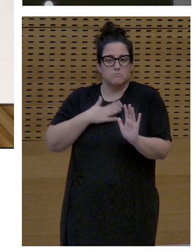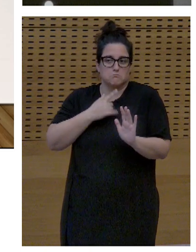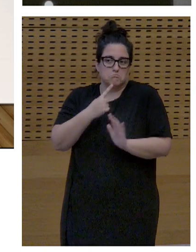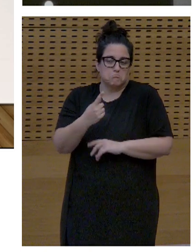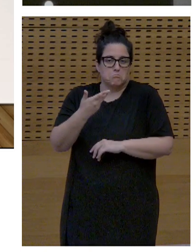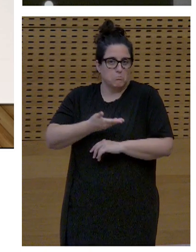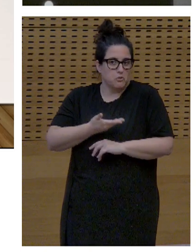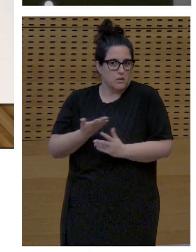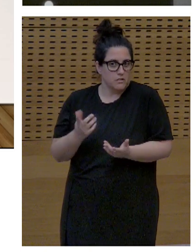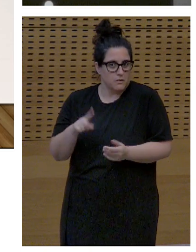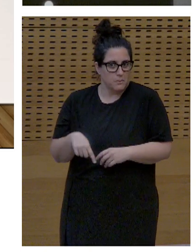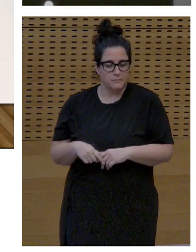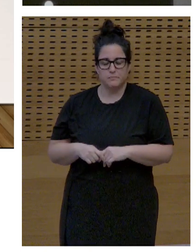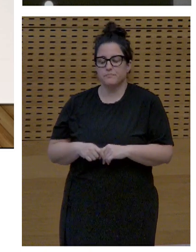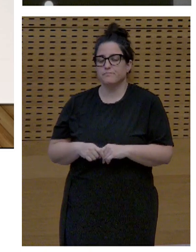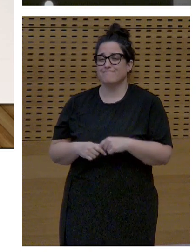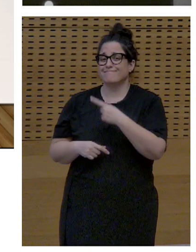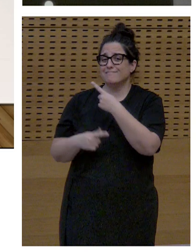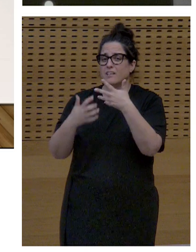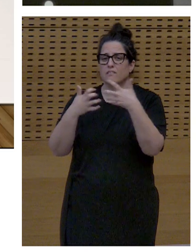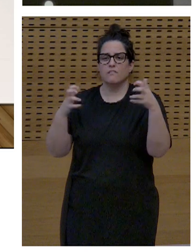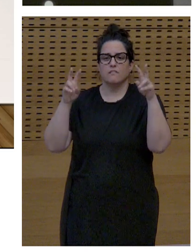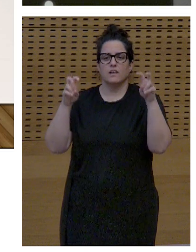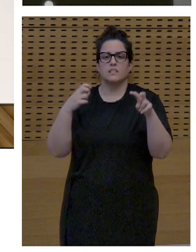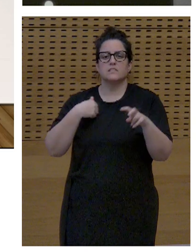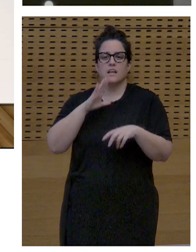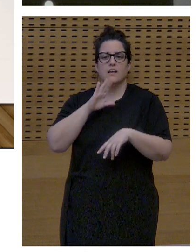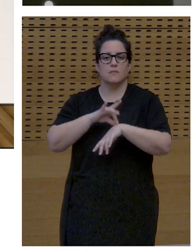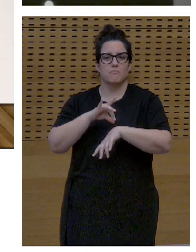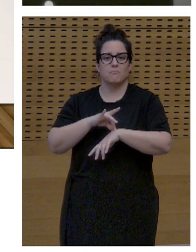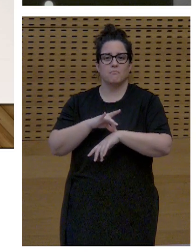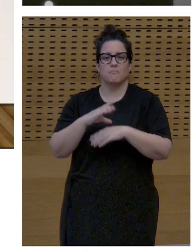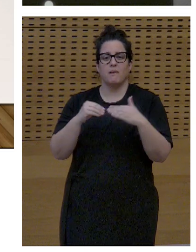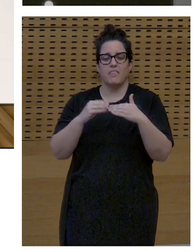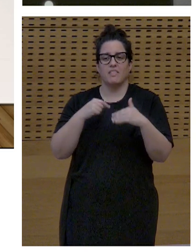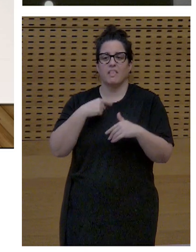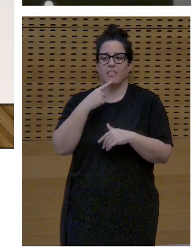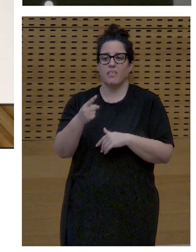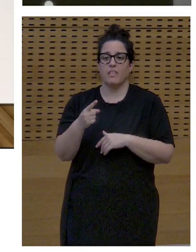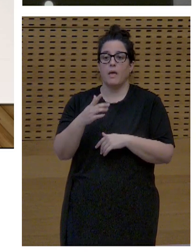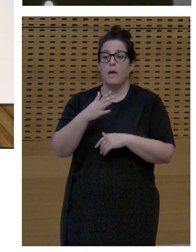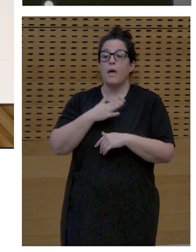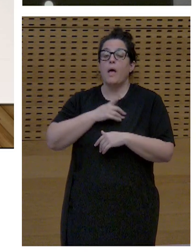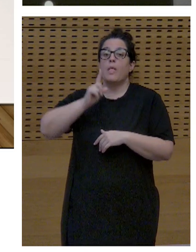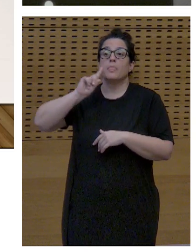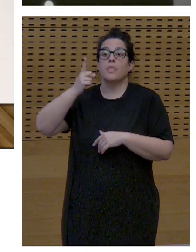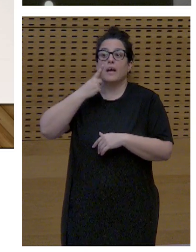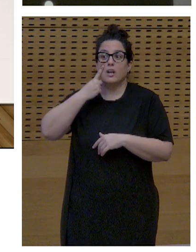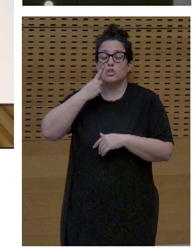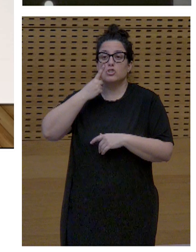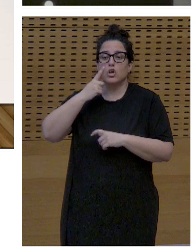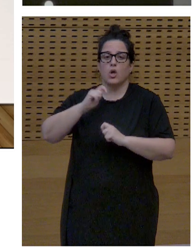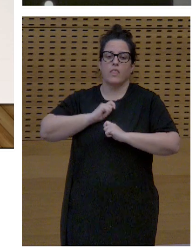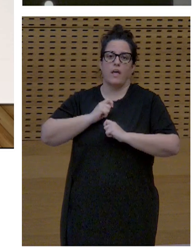Y esta frase la dijo un paciente, ¿no? Mi futuro cambió con el diagnóstico, pero se me mostró